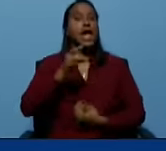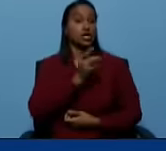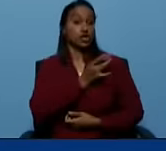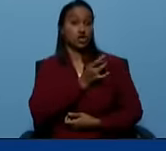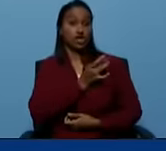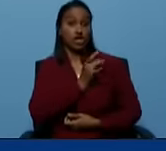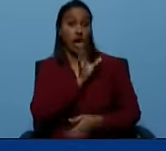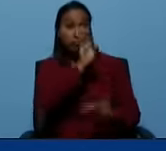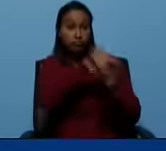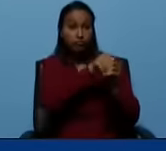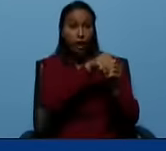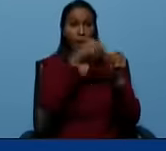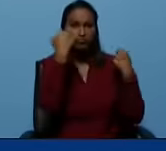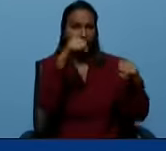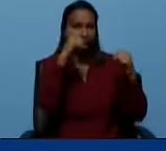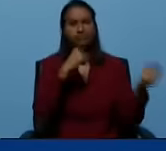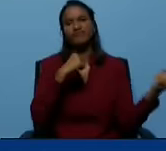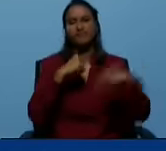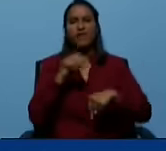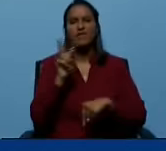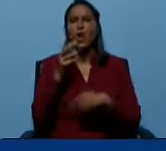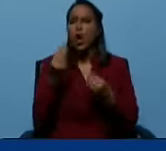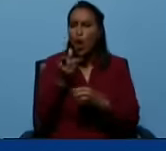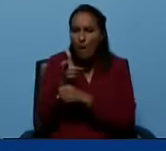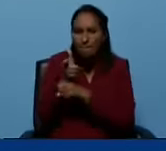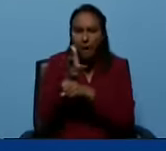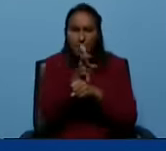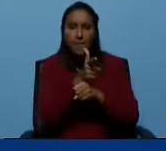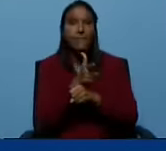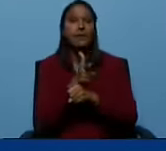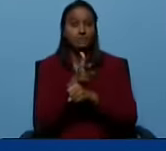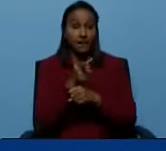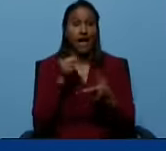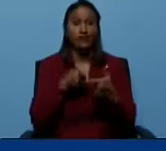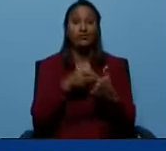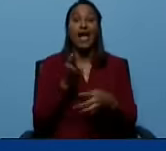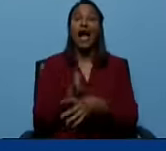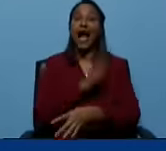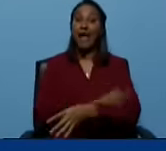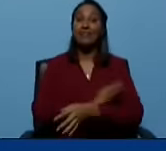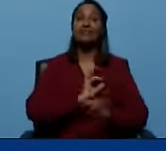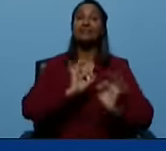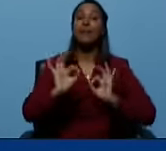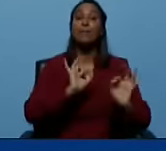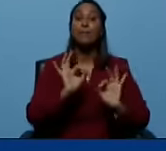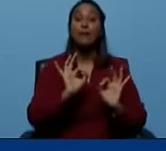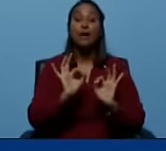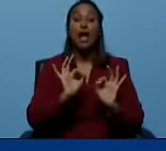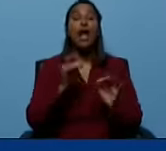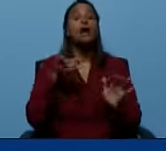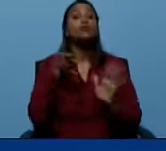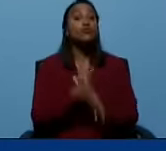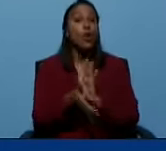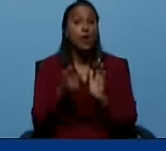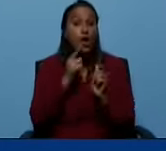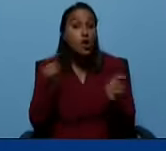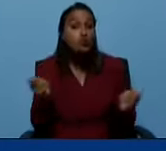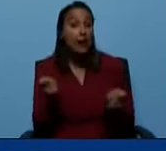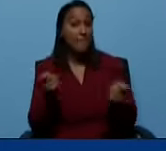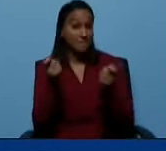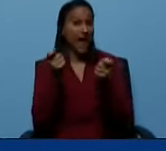no hicieron una campaña electoral para crear grupos electorales. Hicieron una campaña electoral para contratar